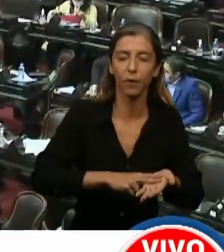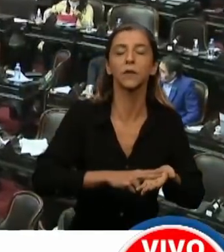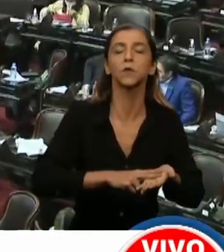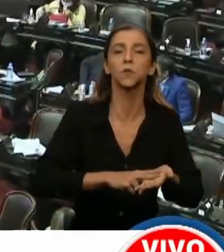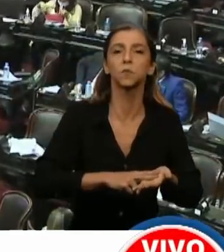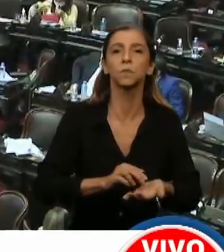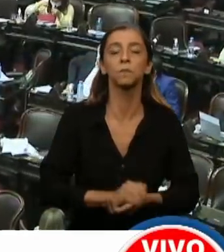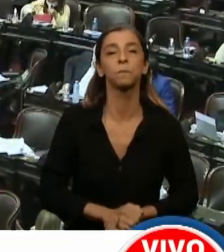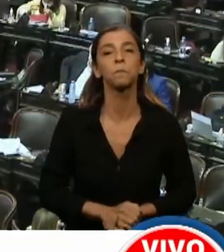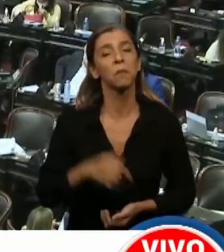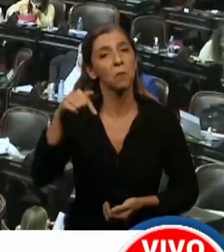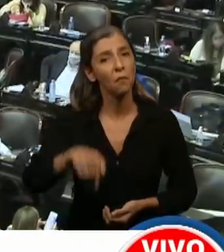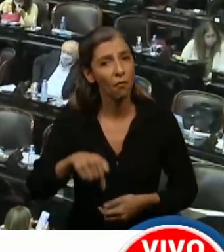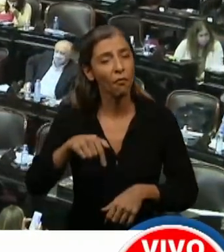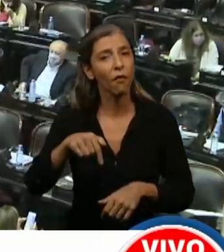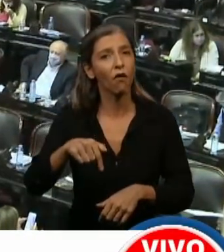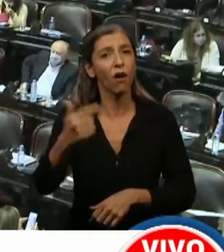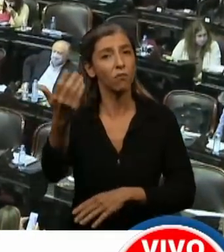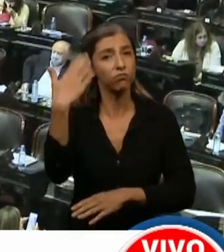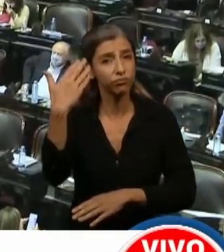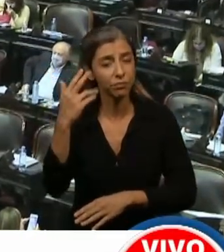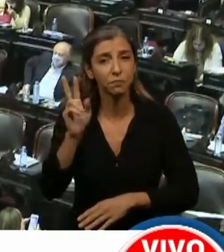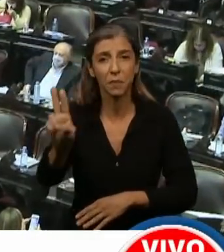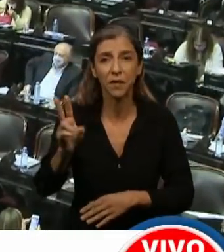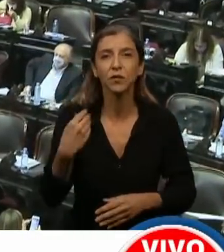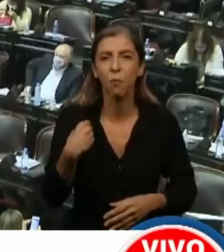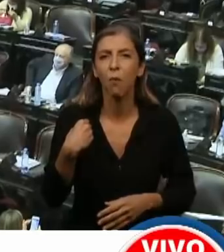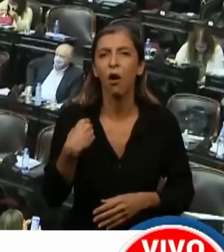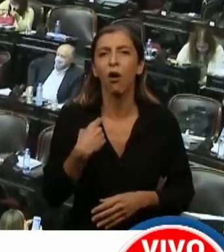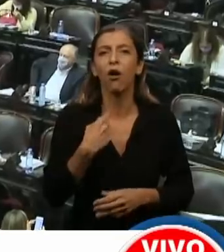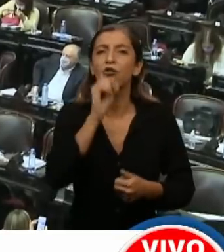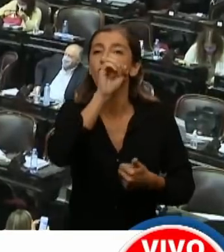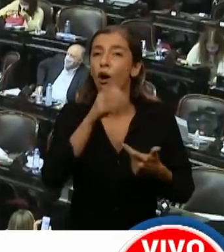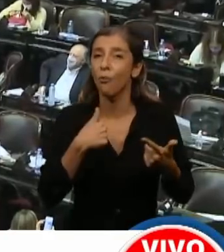Pero esta cuestión de privilegio supera los nombres que yo di.